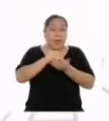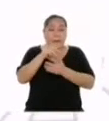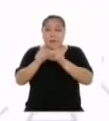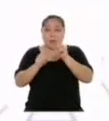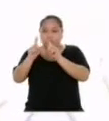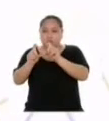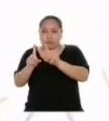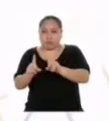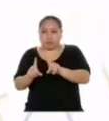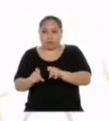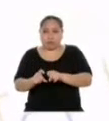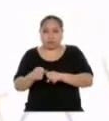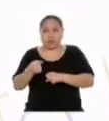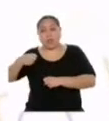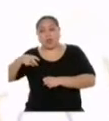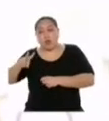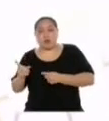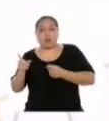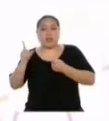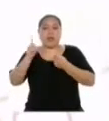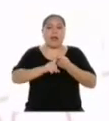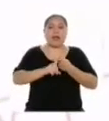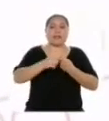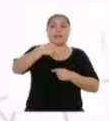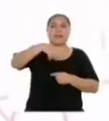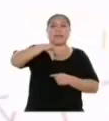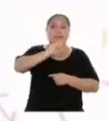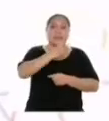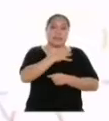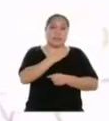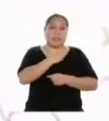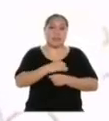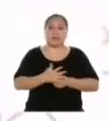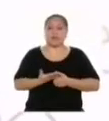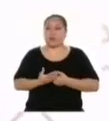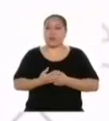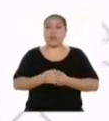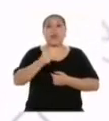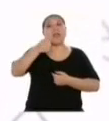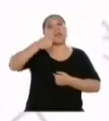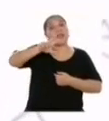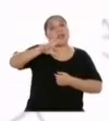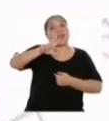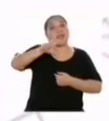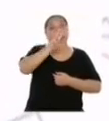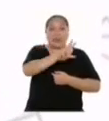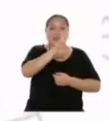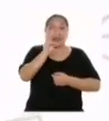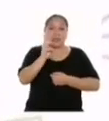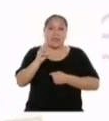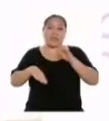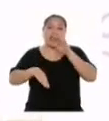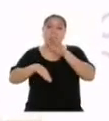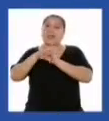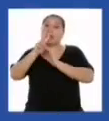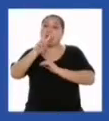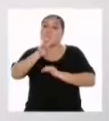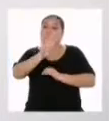encuestados fueron las personas de 12 a 17 años, y las de 36 a 41 años. ¿Qué